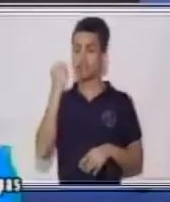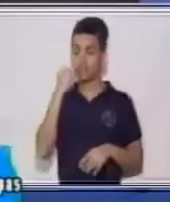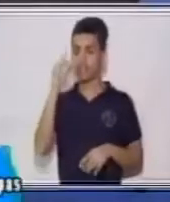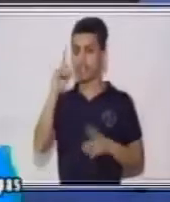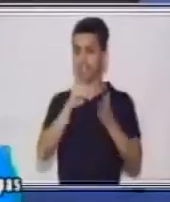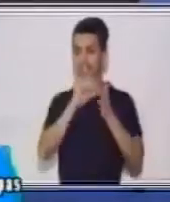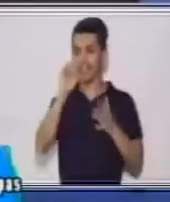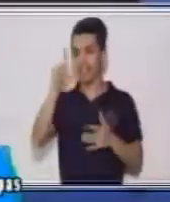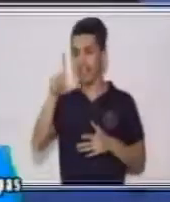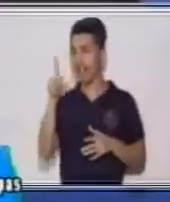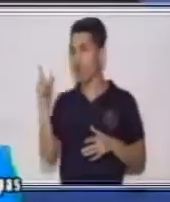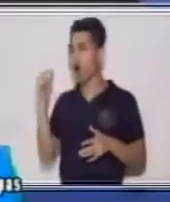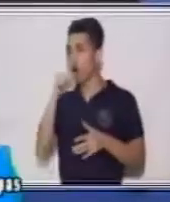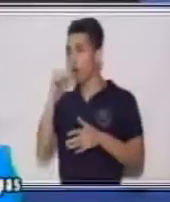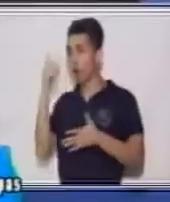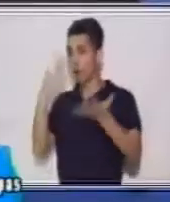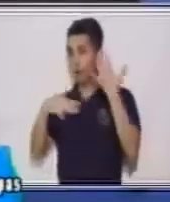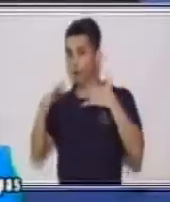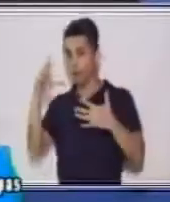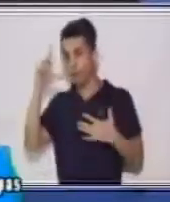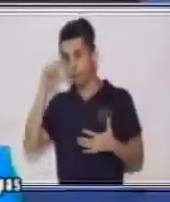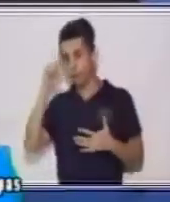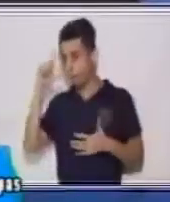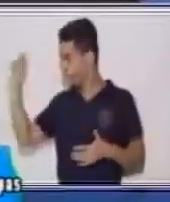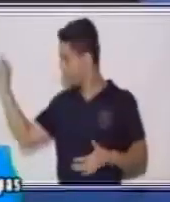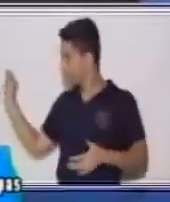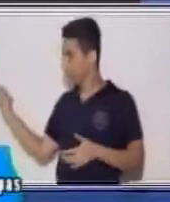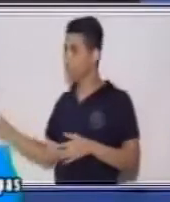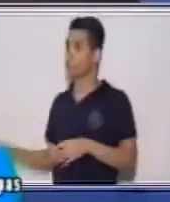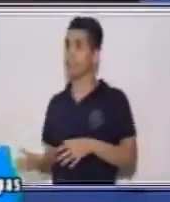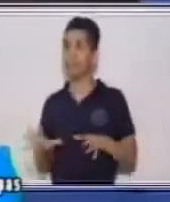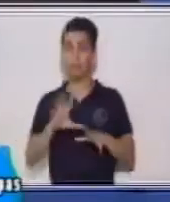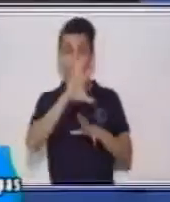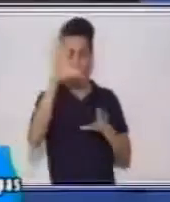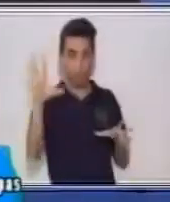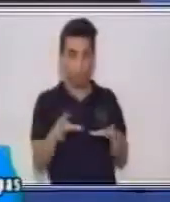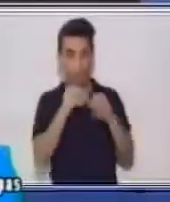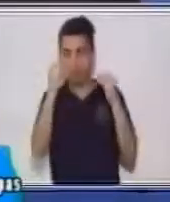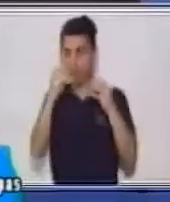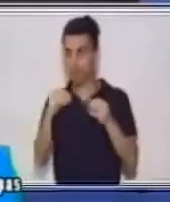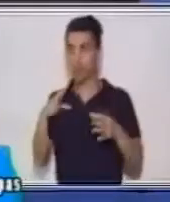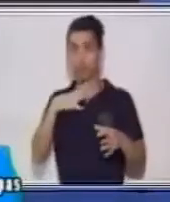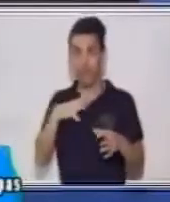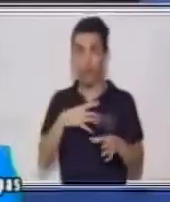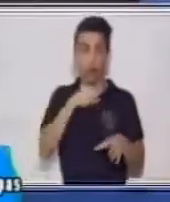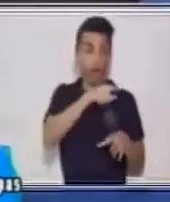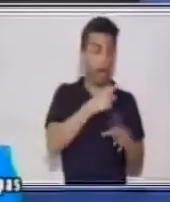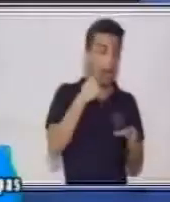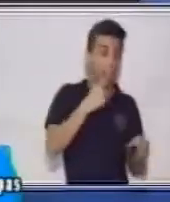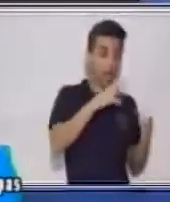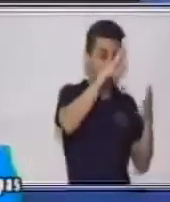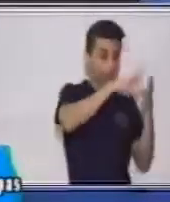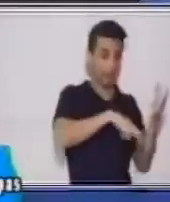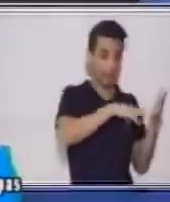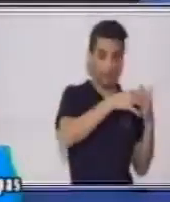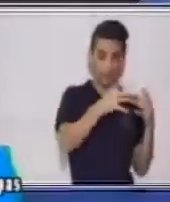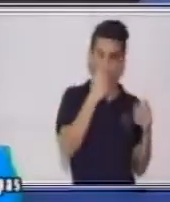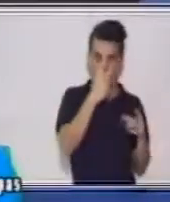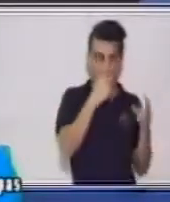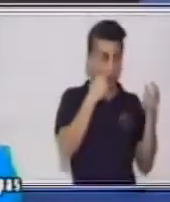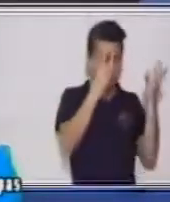predominan. Significa que esta información la tengo. Esto de números lo tengo aquí en